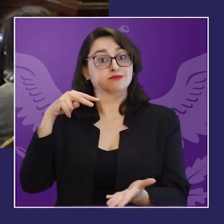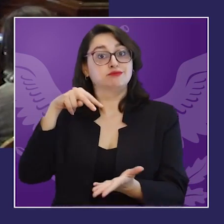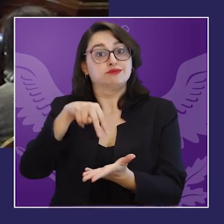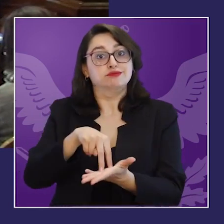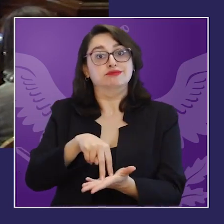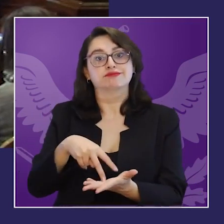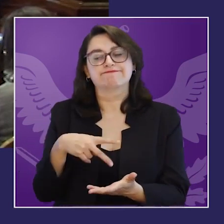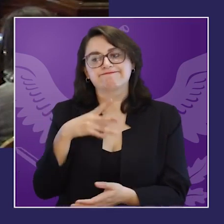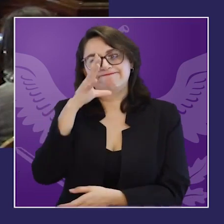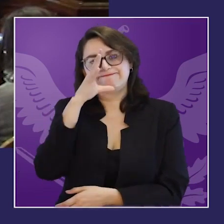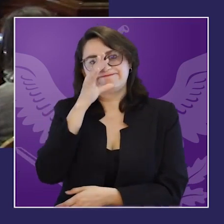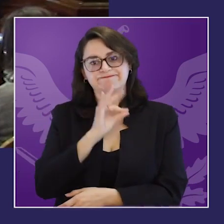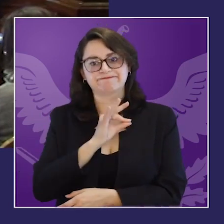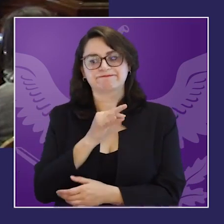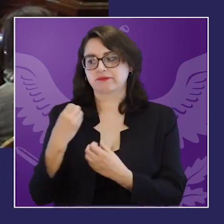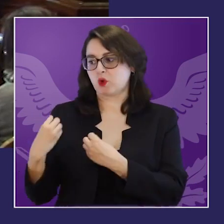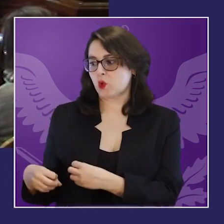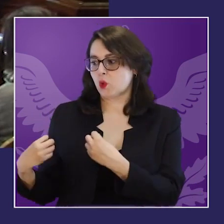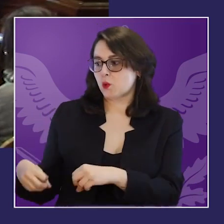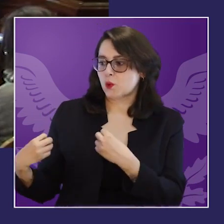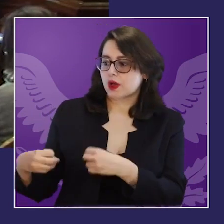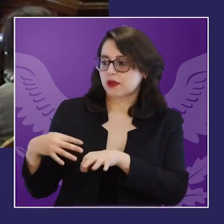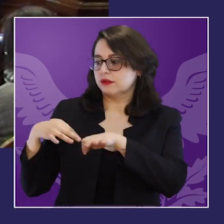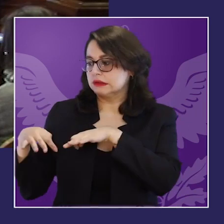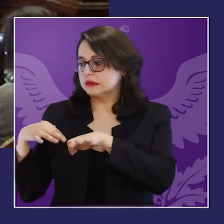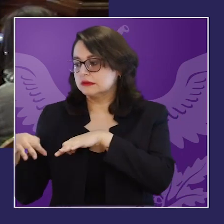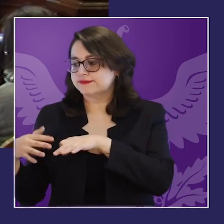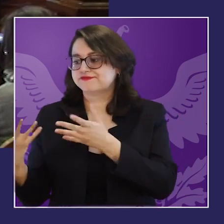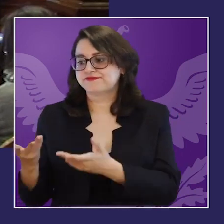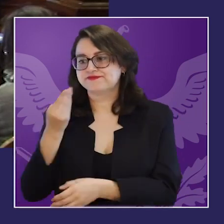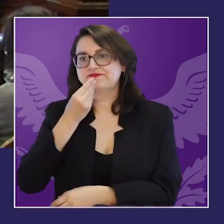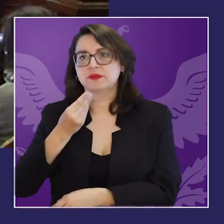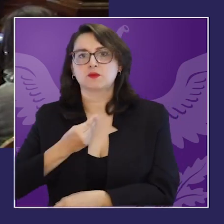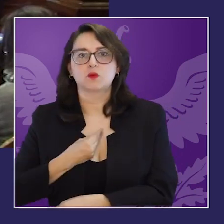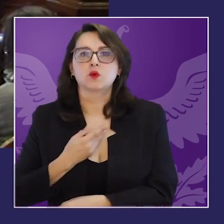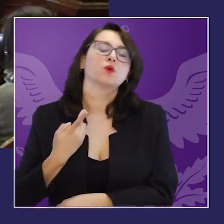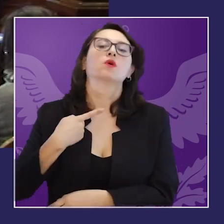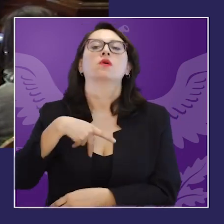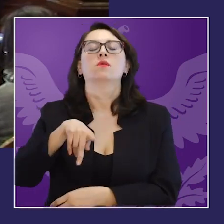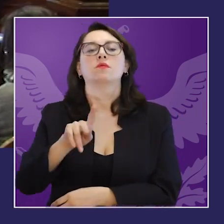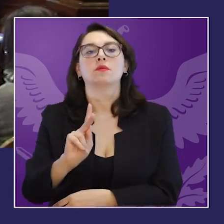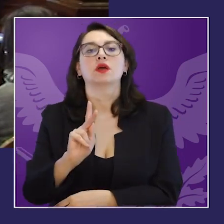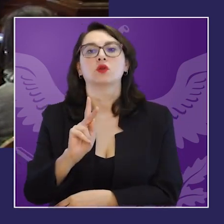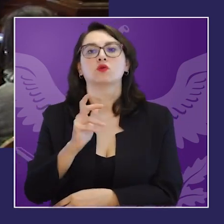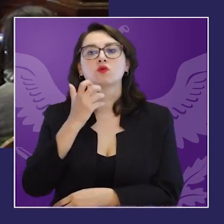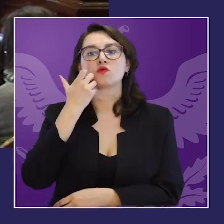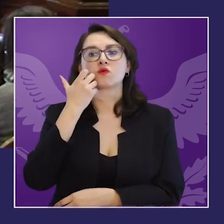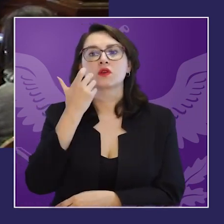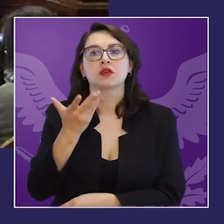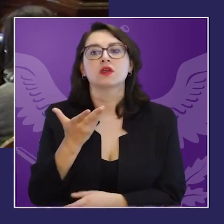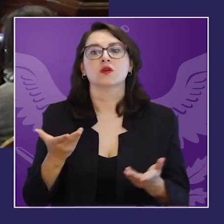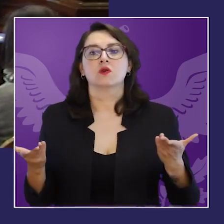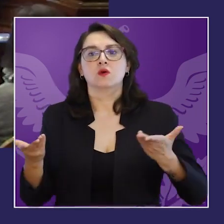encuentro. Me hubiera gustado estar de forma presencial en Buenos Aires, no fue posible por cuestiones de agenda de trabajo